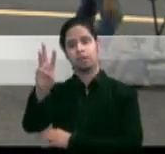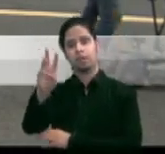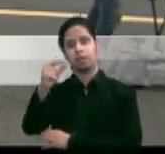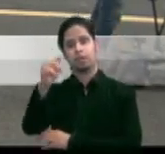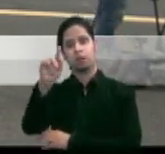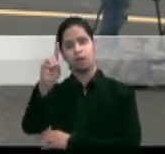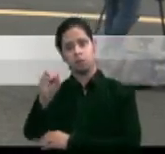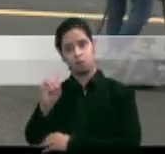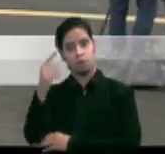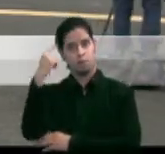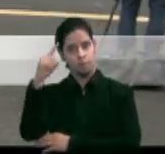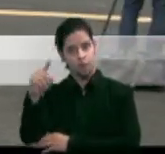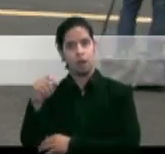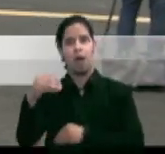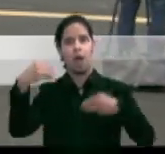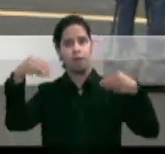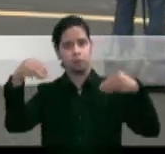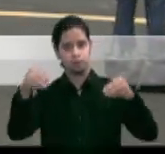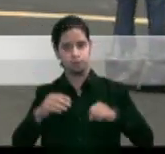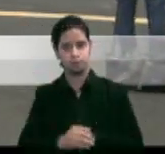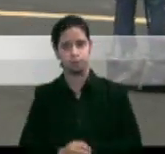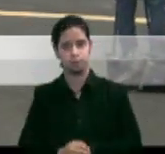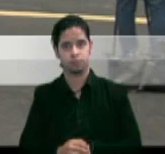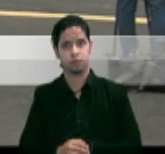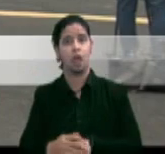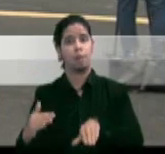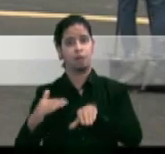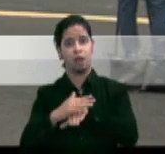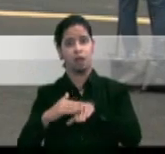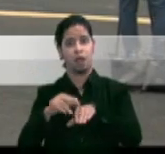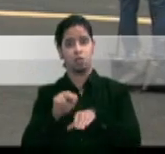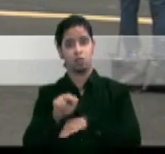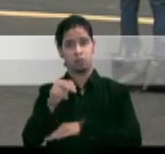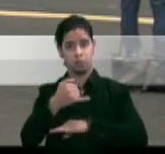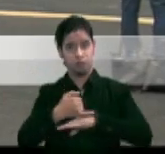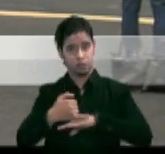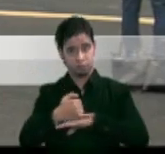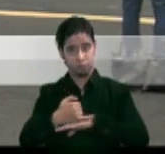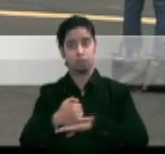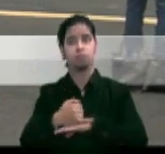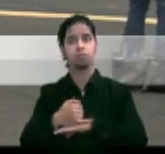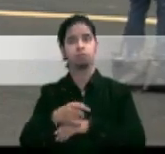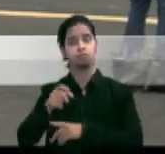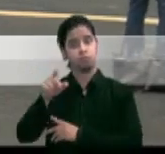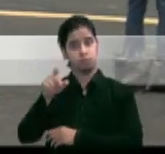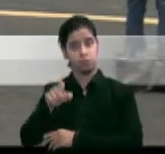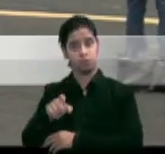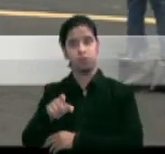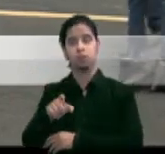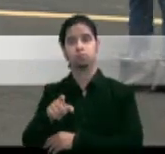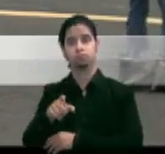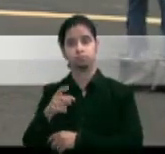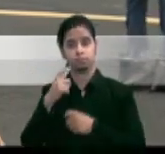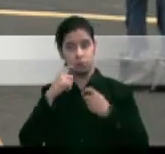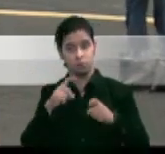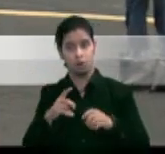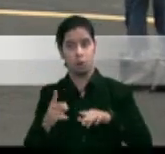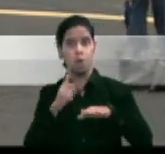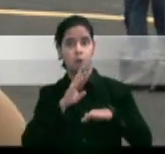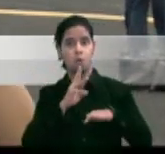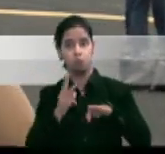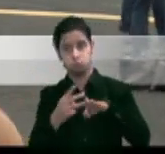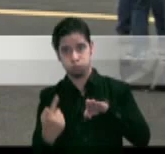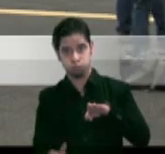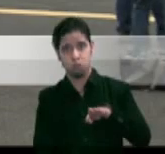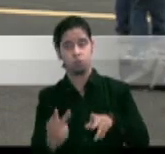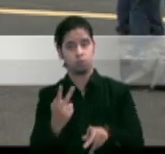abril. Y cuidado las playas del norte de la isla, ya que tienen riesgo alto de corrientes submarinas. Amigos, recuerden que